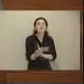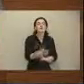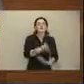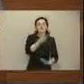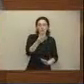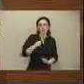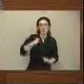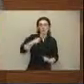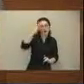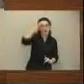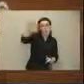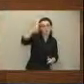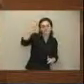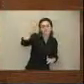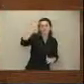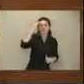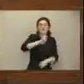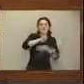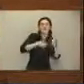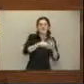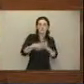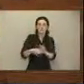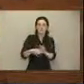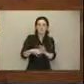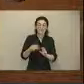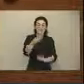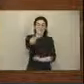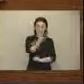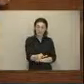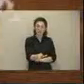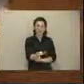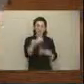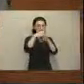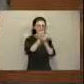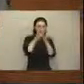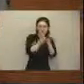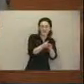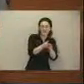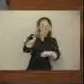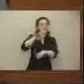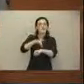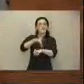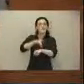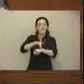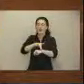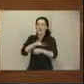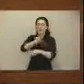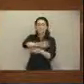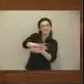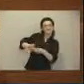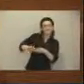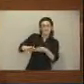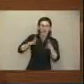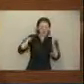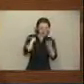mismo espíritu que movió a esa reforma y que centra en la persona y no en la enfermedad el foco de su actuación. Y, por